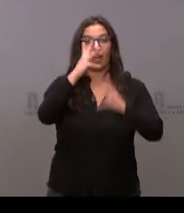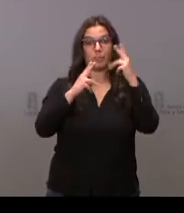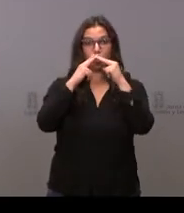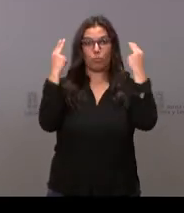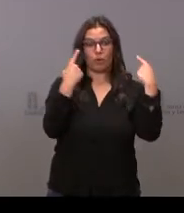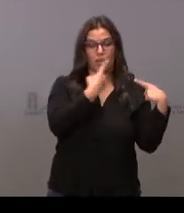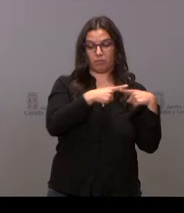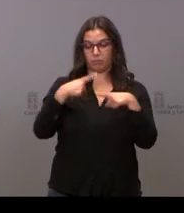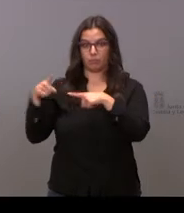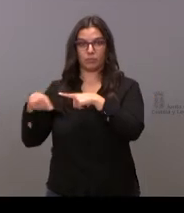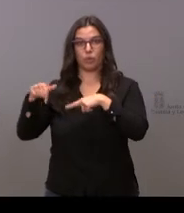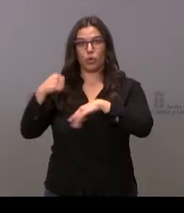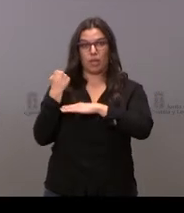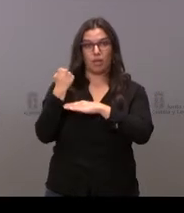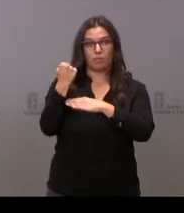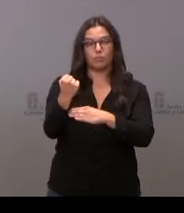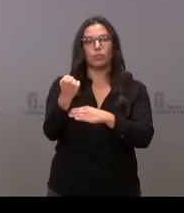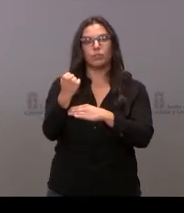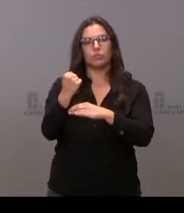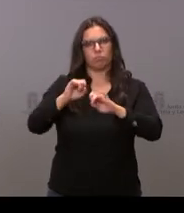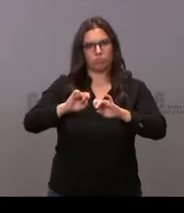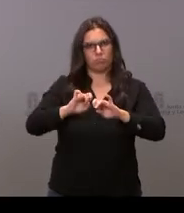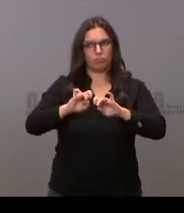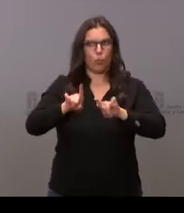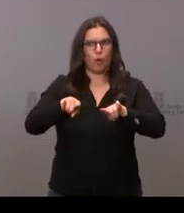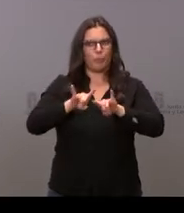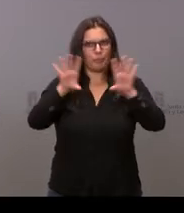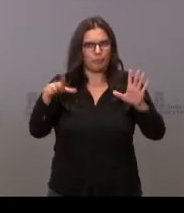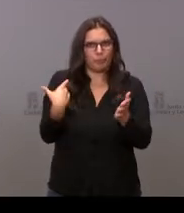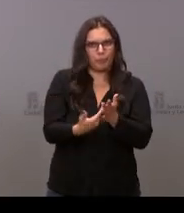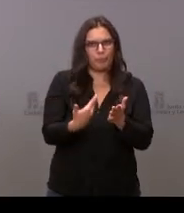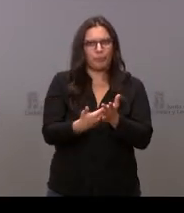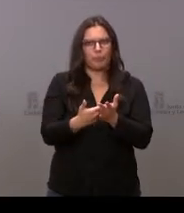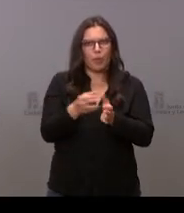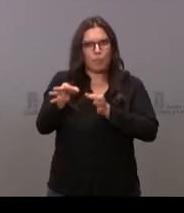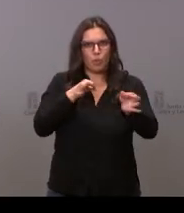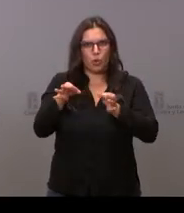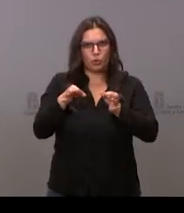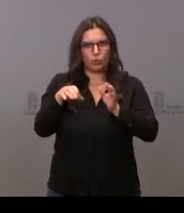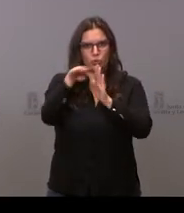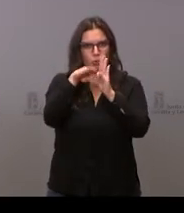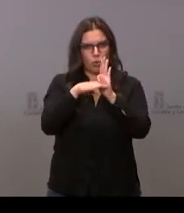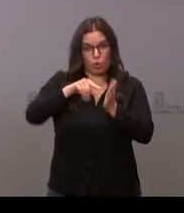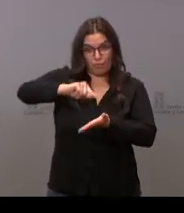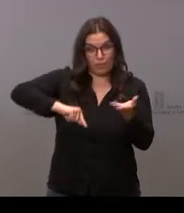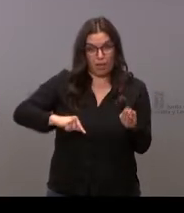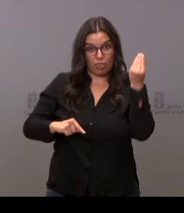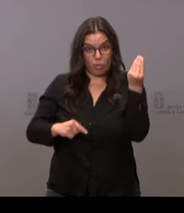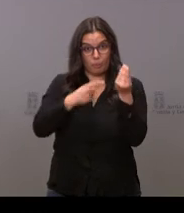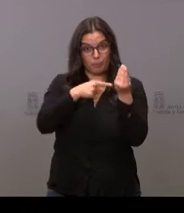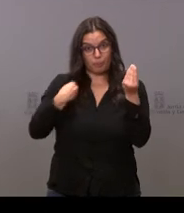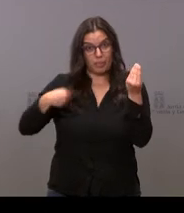públicas concretado en este protocolo que acabamos de firmar es